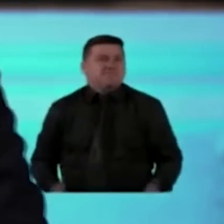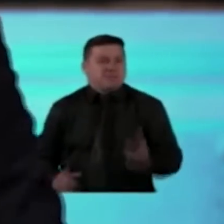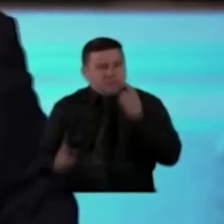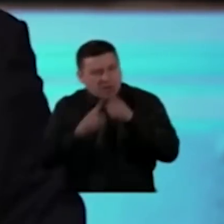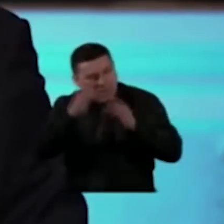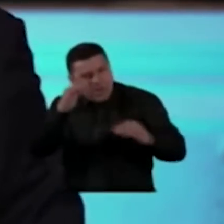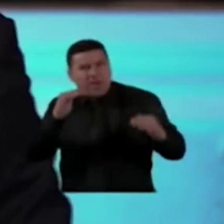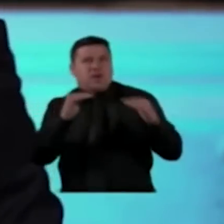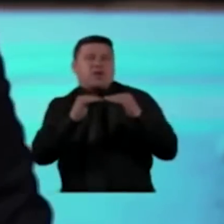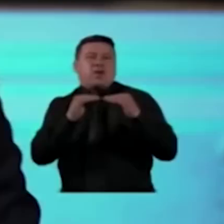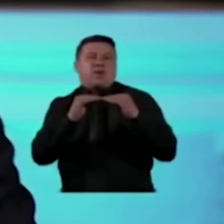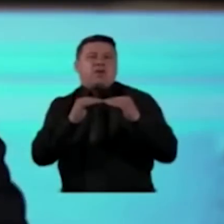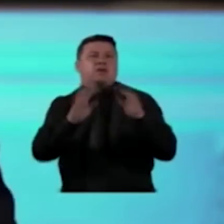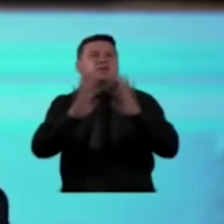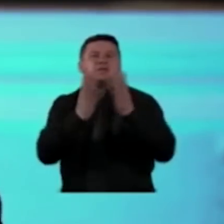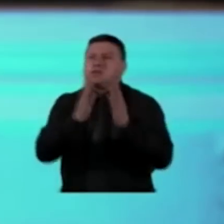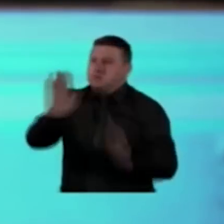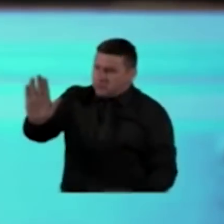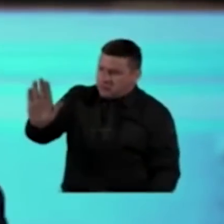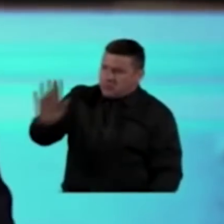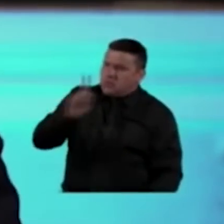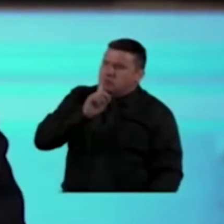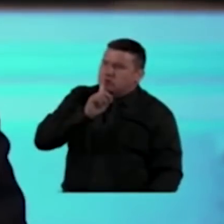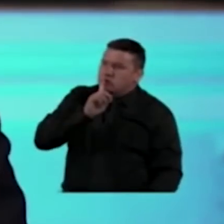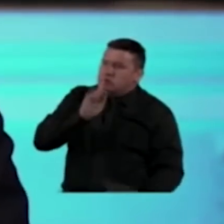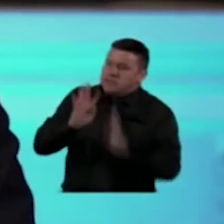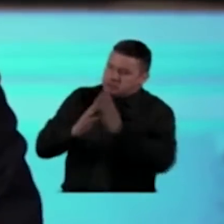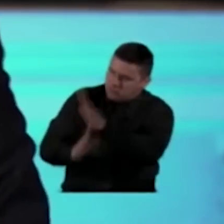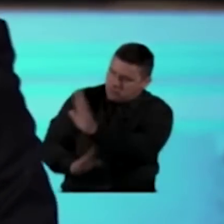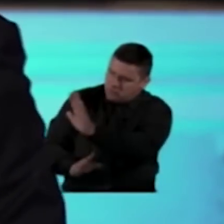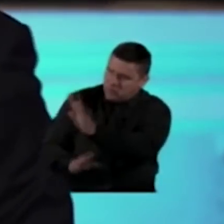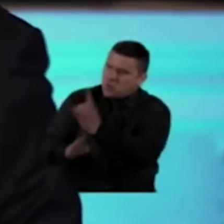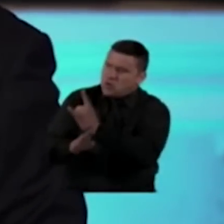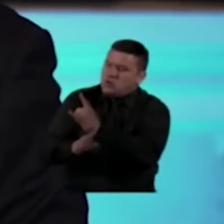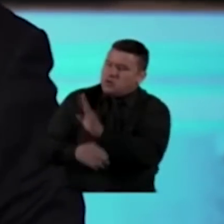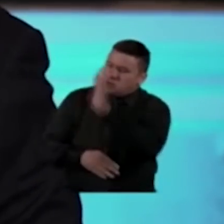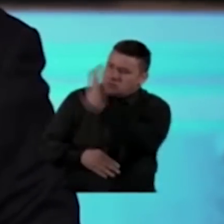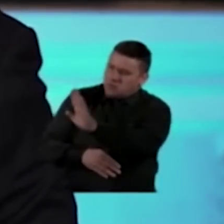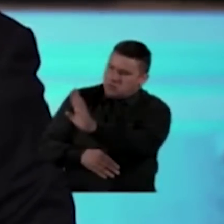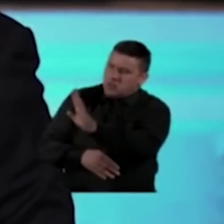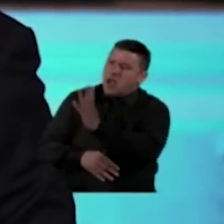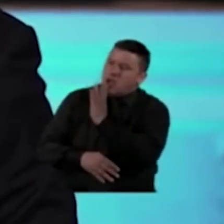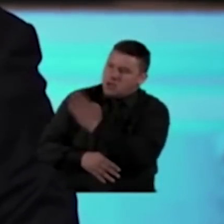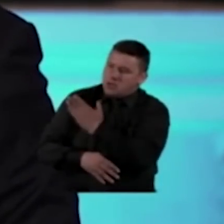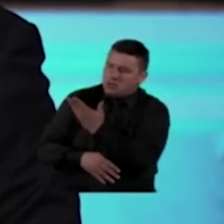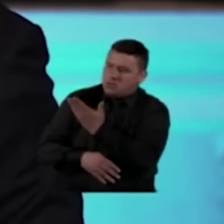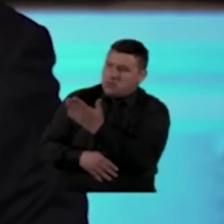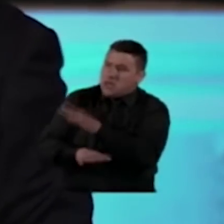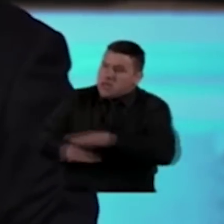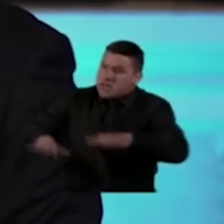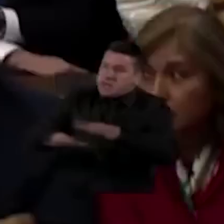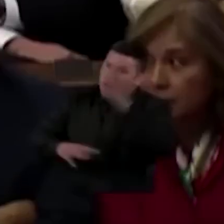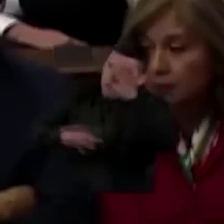equidad. Senador, le pido el favor que haga uso de la palabra cuando sea el espacio de la